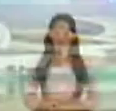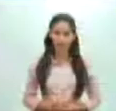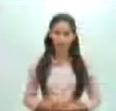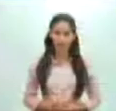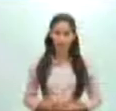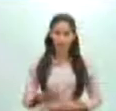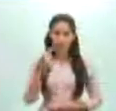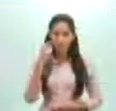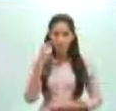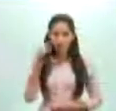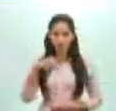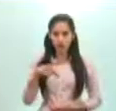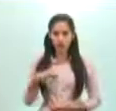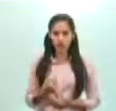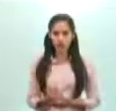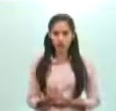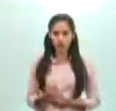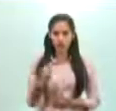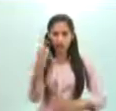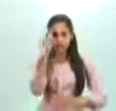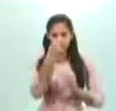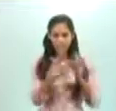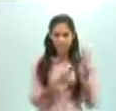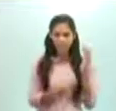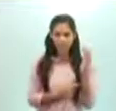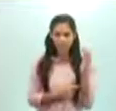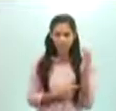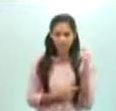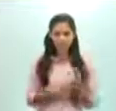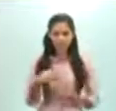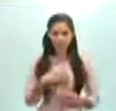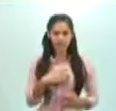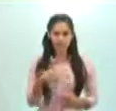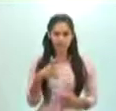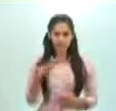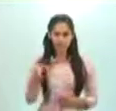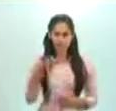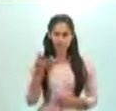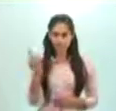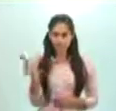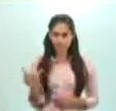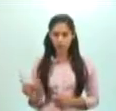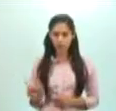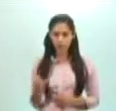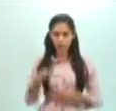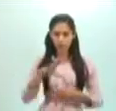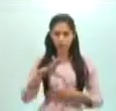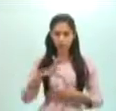Veamos a continuación qué características va a presentar esta nueva poesía norteamericana.